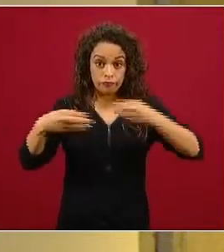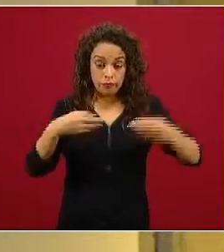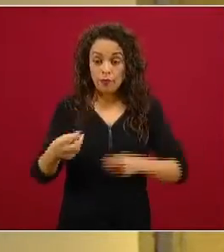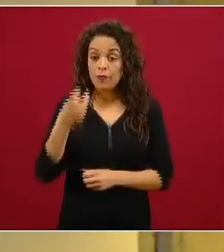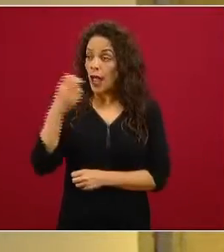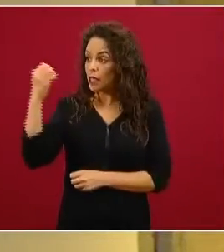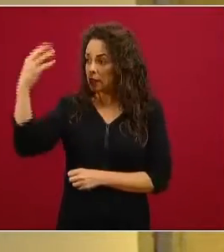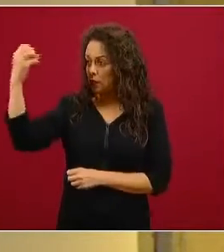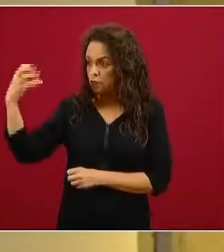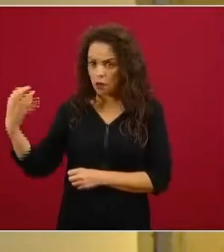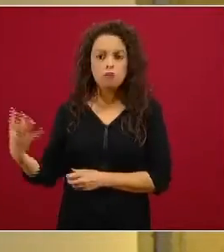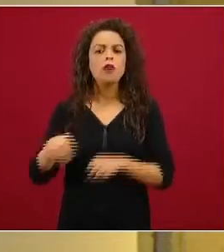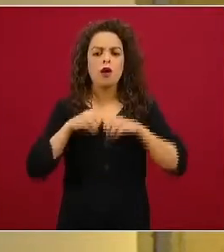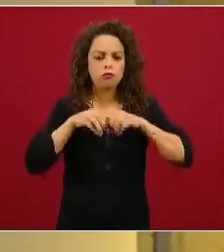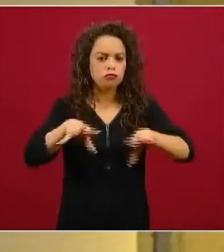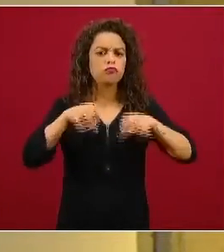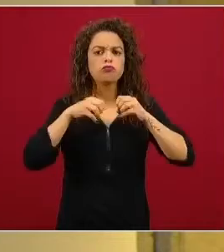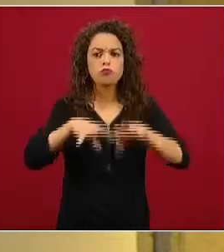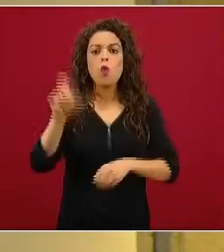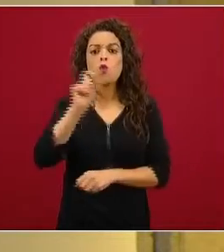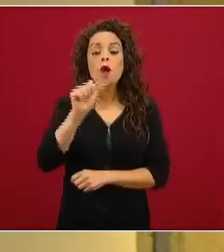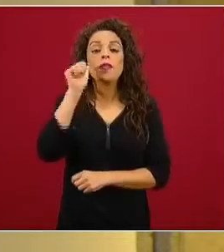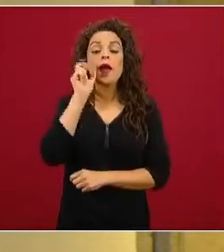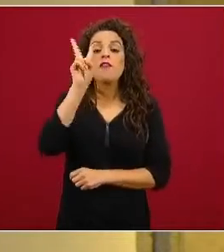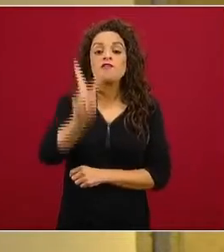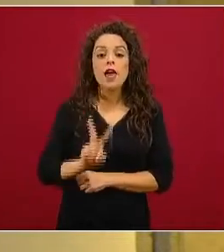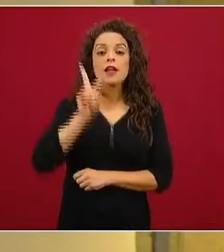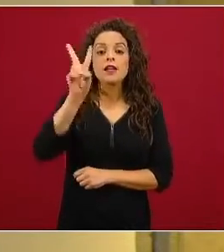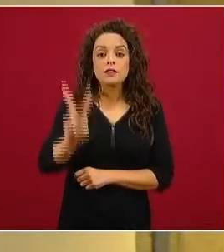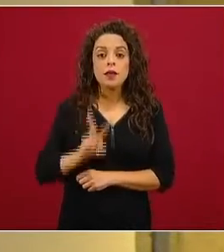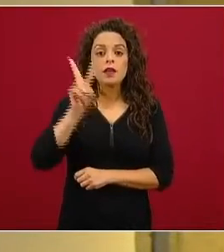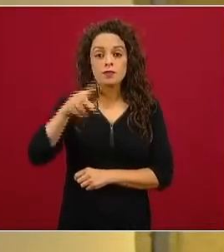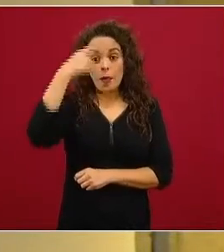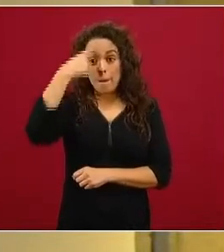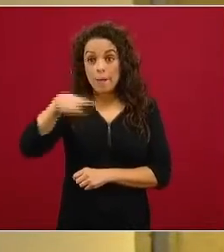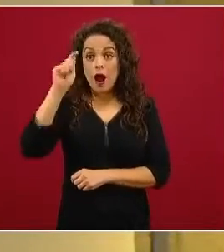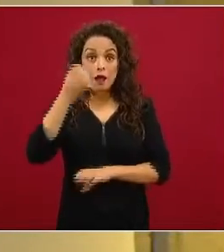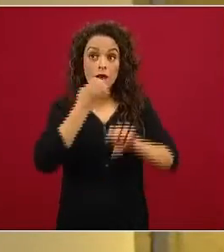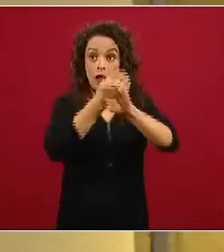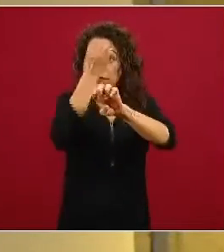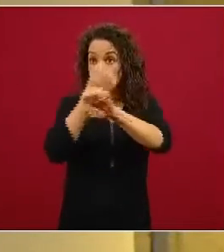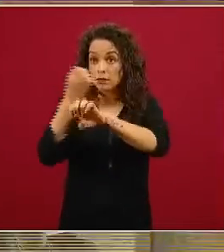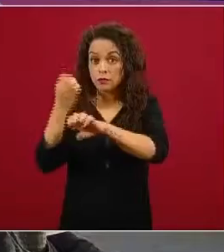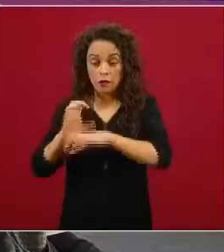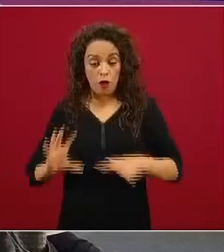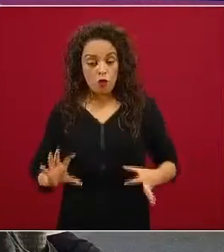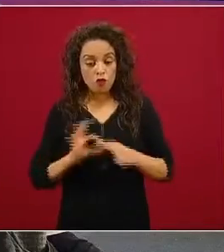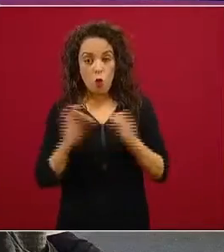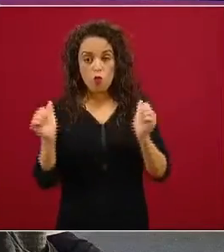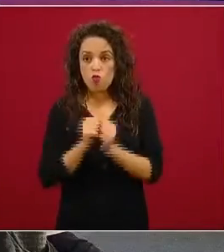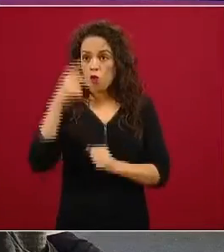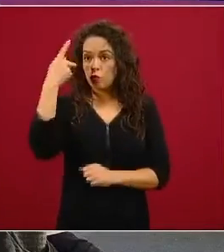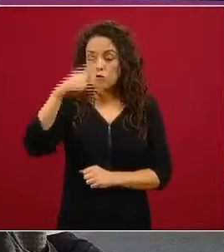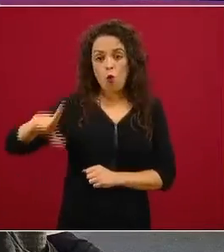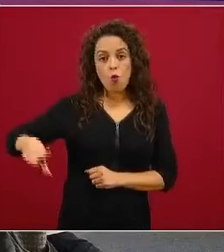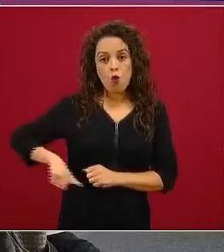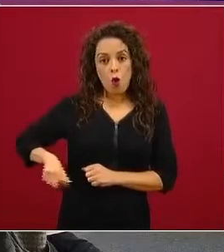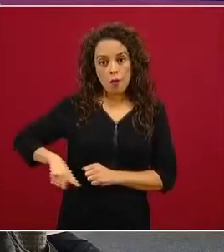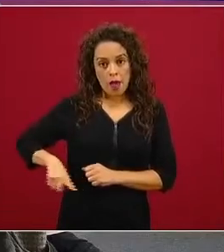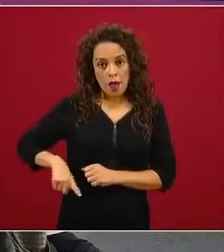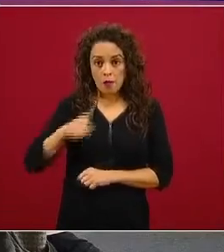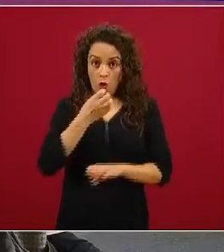virus SARS-CoV-2. Y por eso dispusimos desde finales de mayo un semáforo de riesgo COVID que permite estimar en